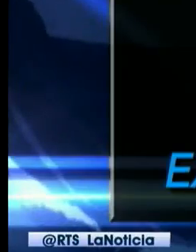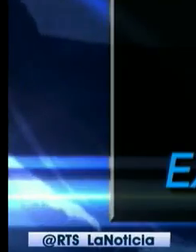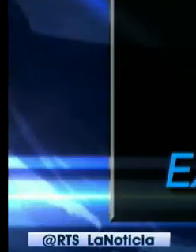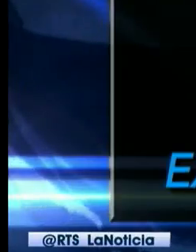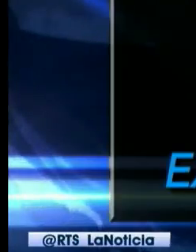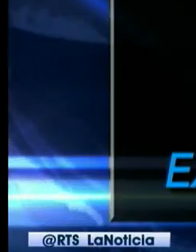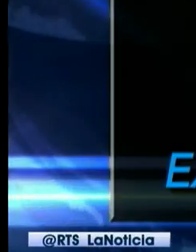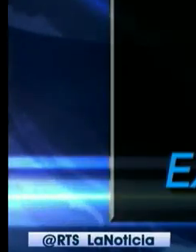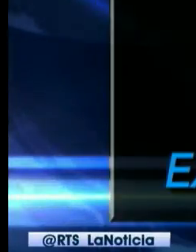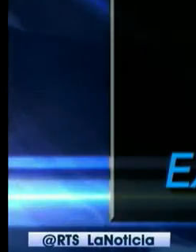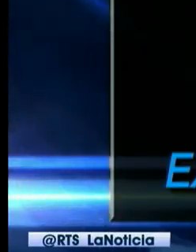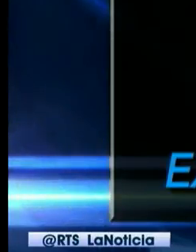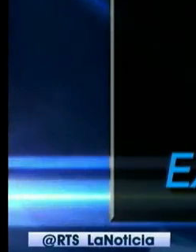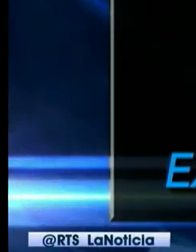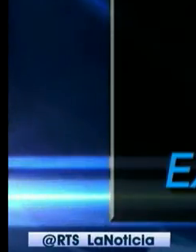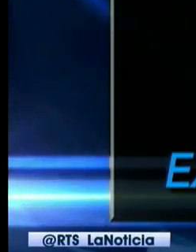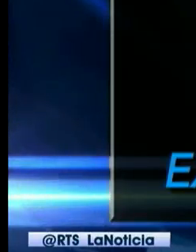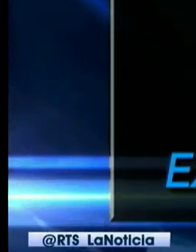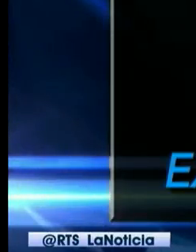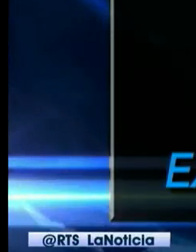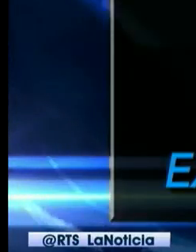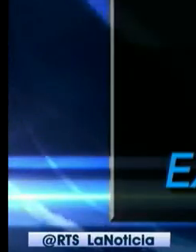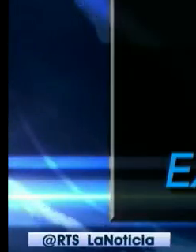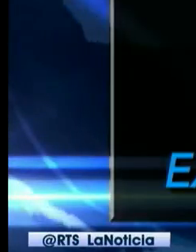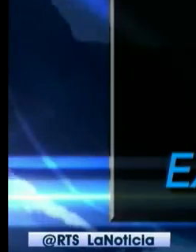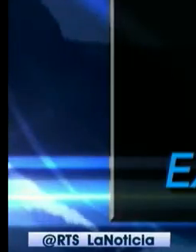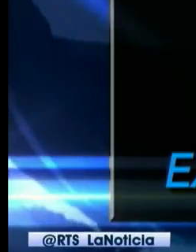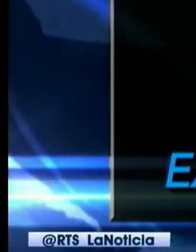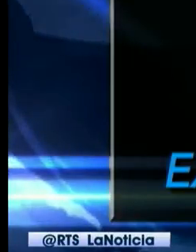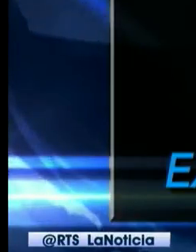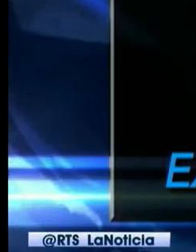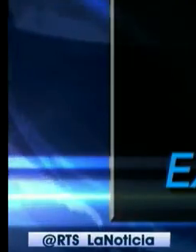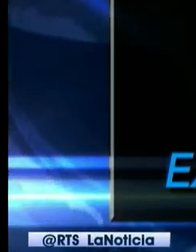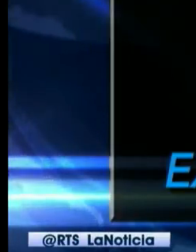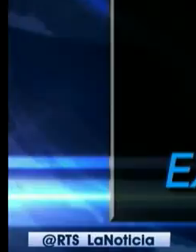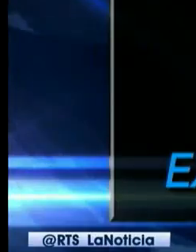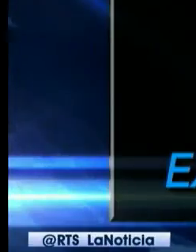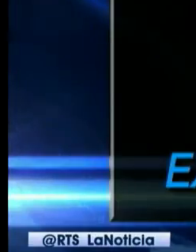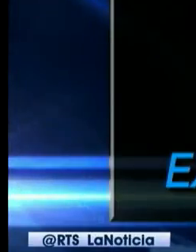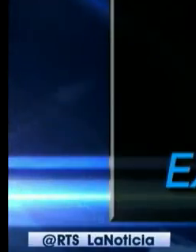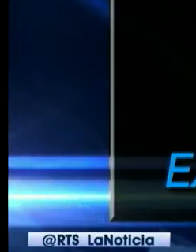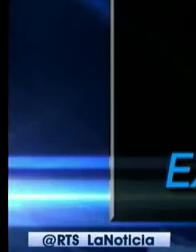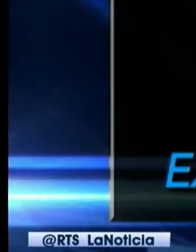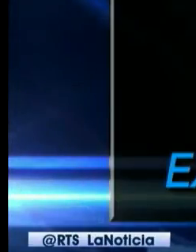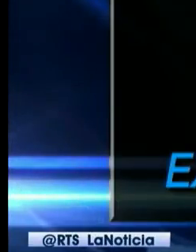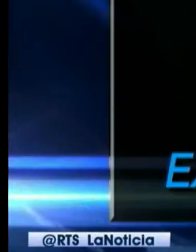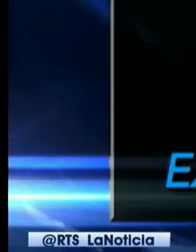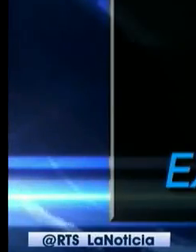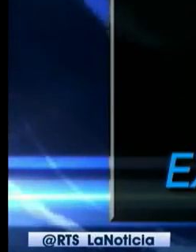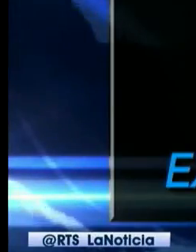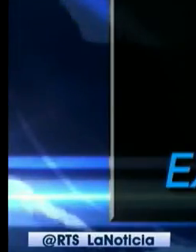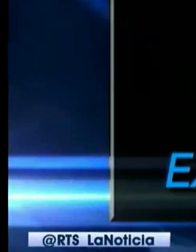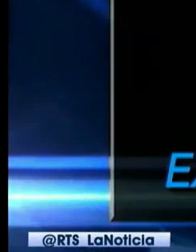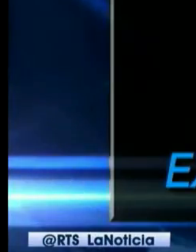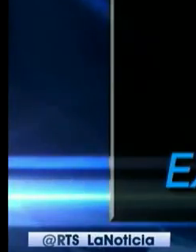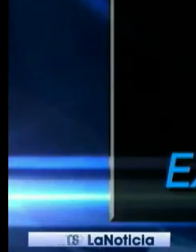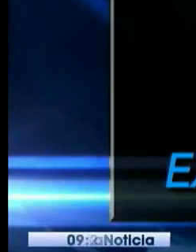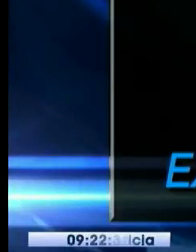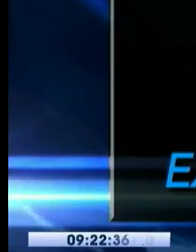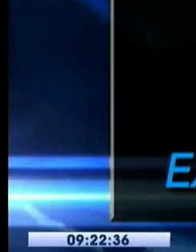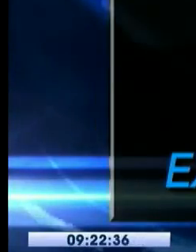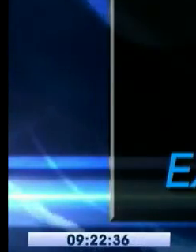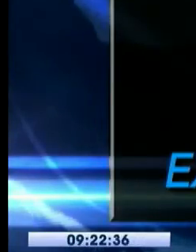099-016-7475 o al 373-1240, 373-1240, si es fuera de la provincia del Guayas, con el 04